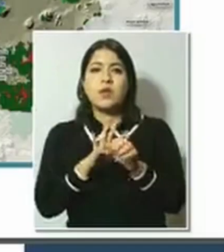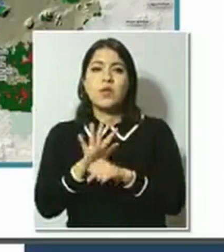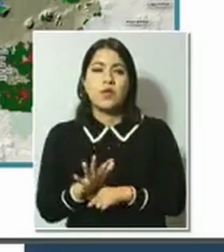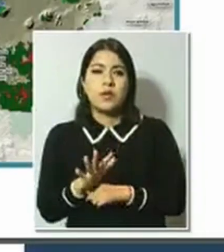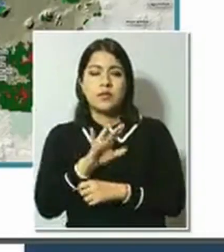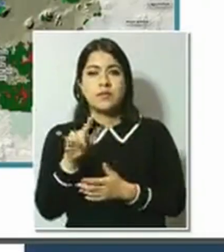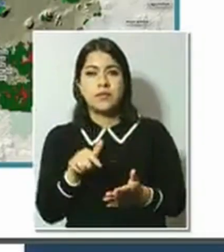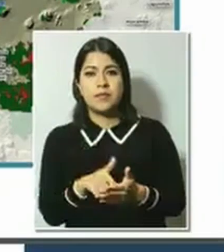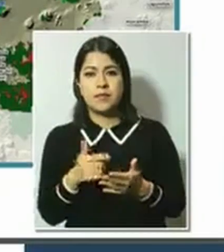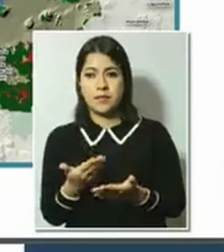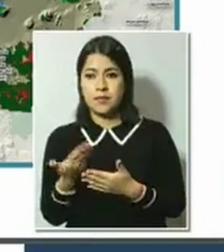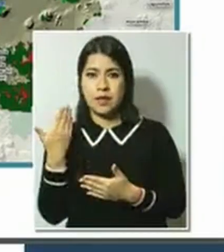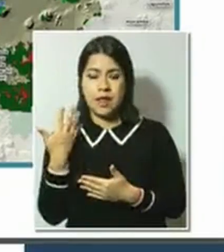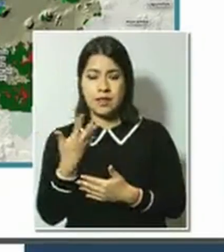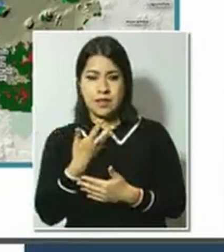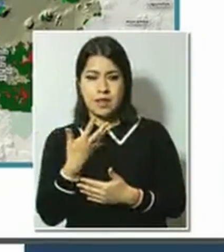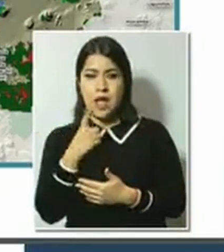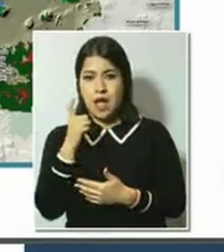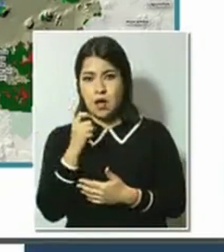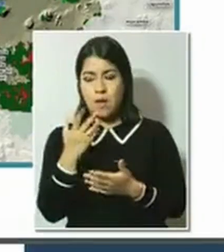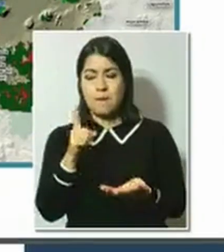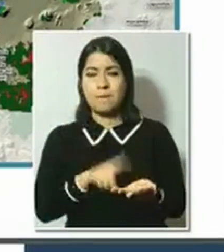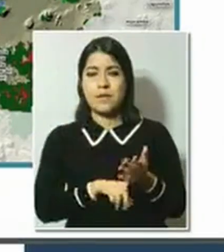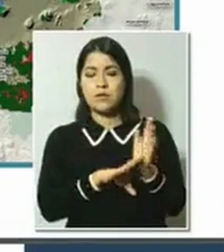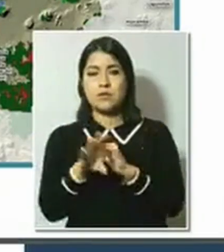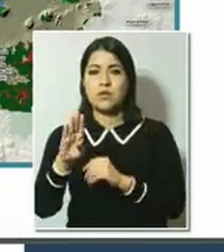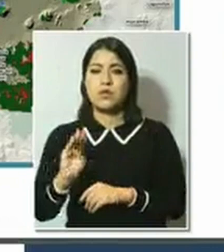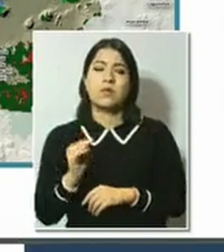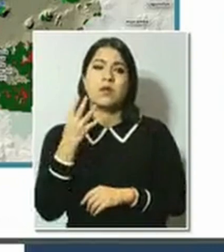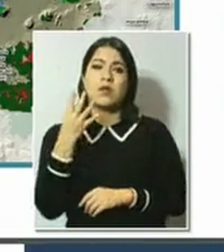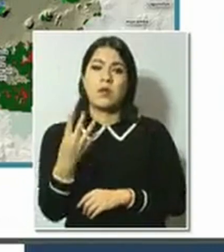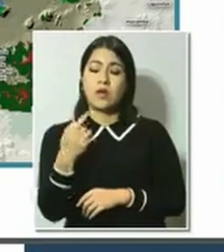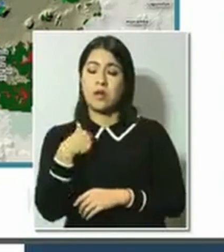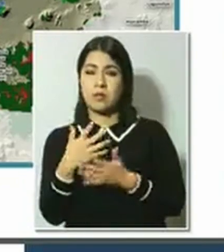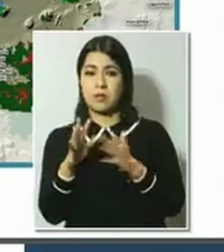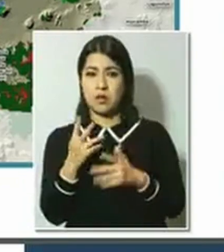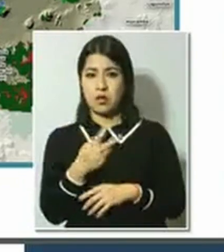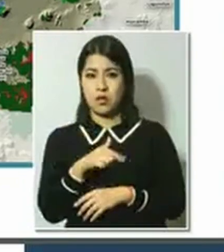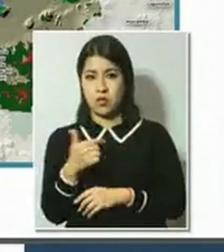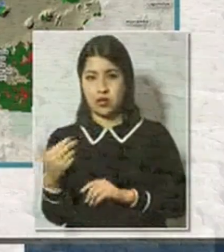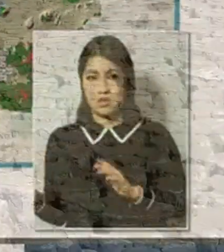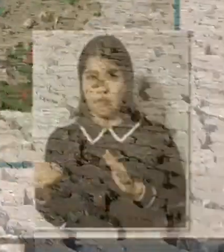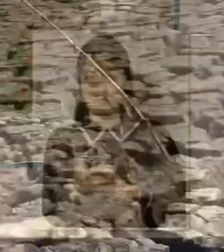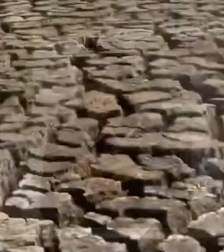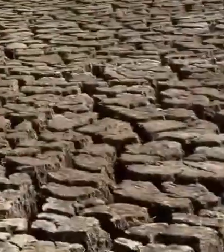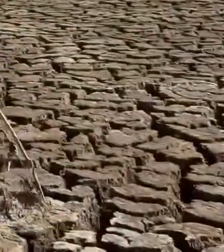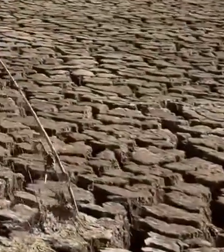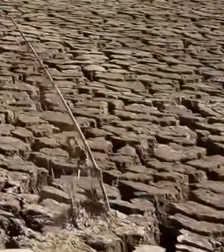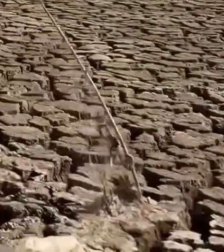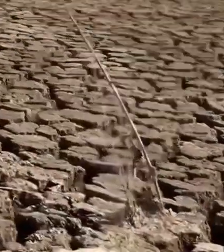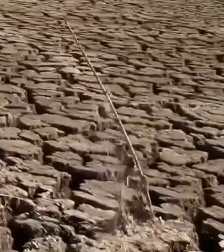hectáreas y a la fecha esta es de poco más de 6.000, lo que se traduce en una reducción del 50%. En cuanto